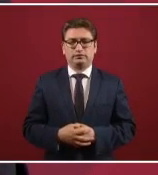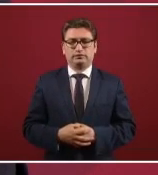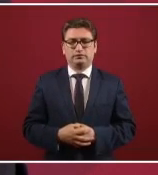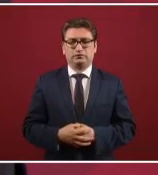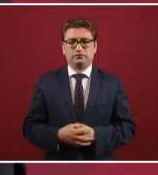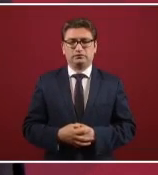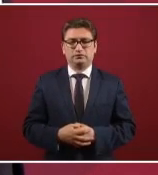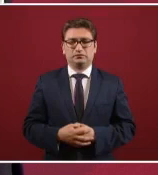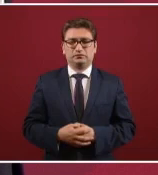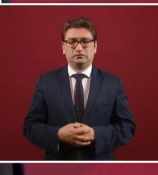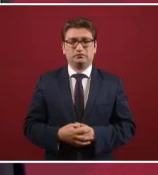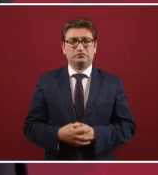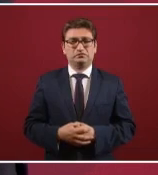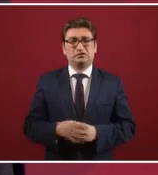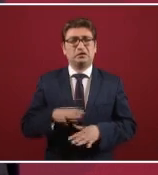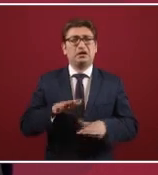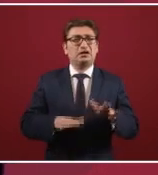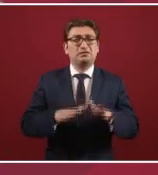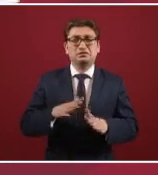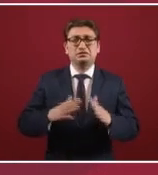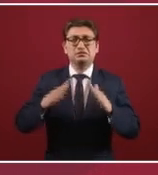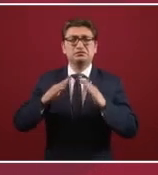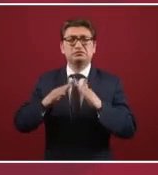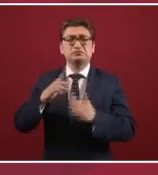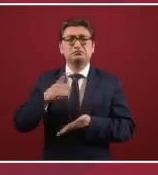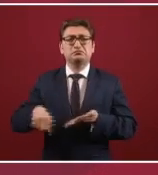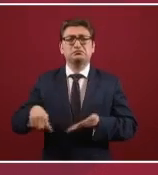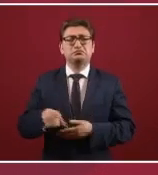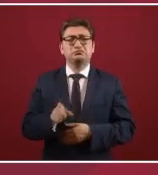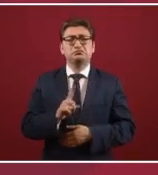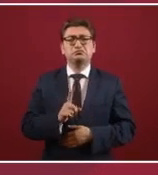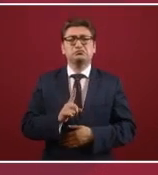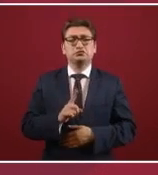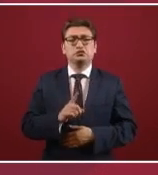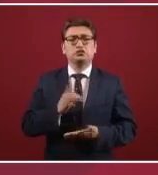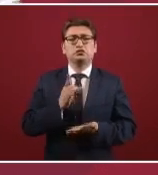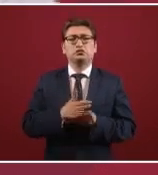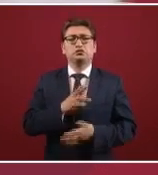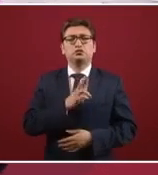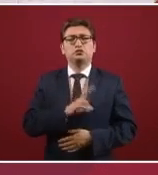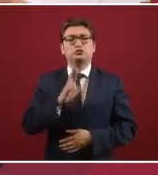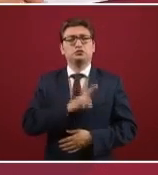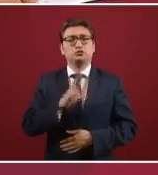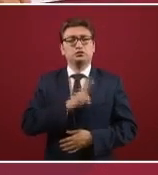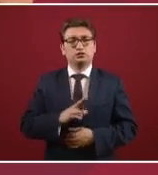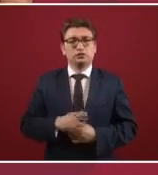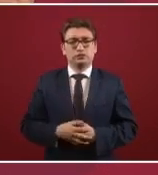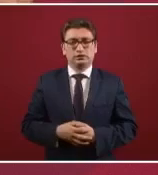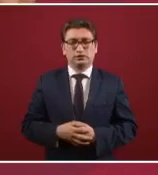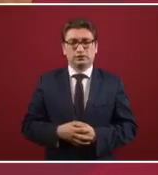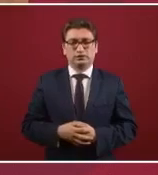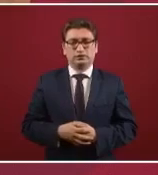no compraban la casa la renta va pero